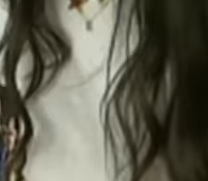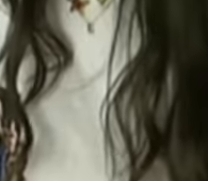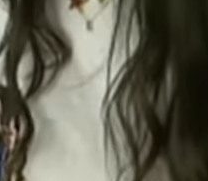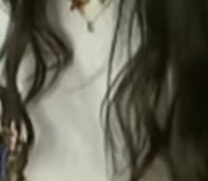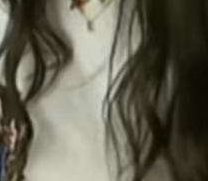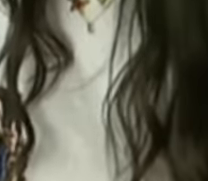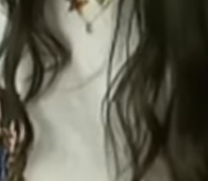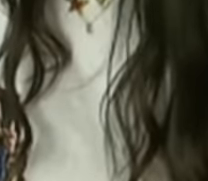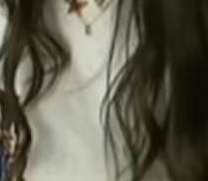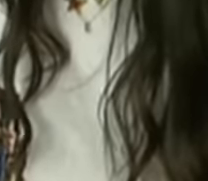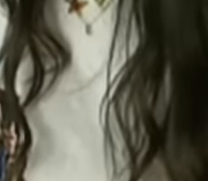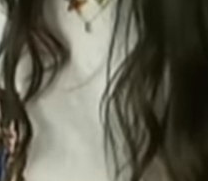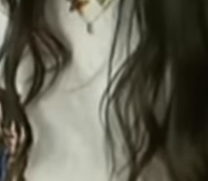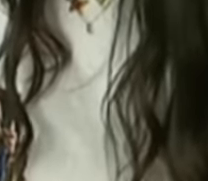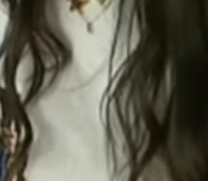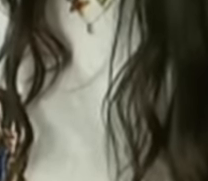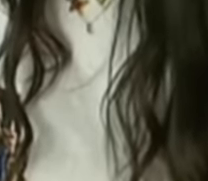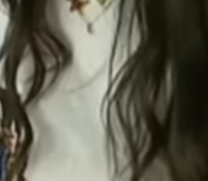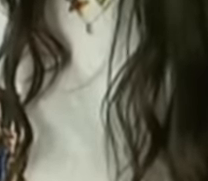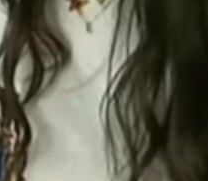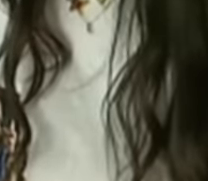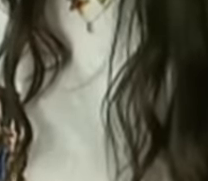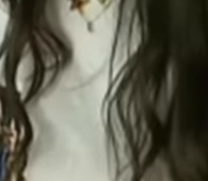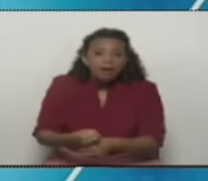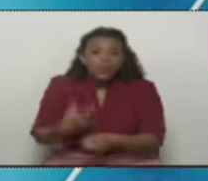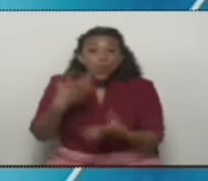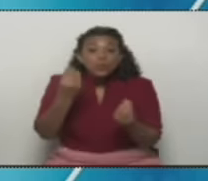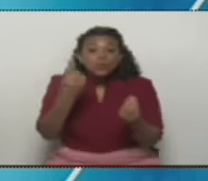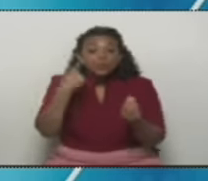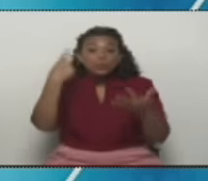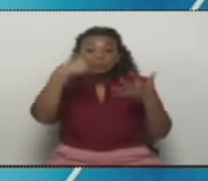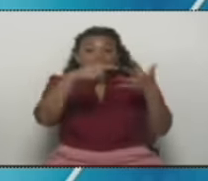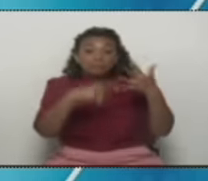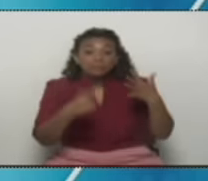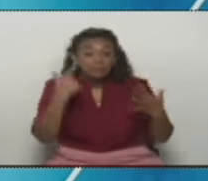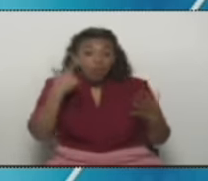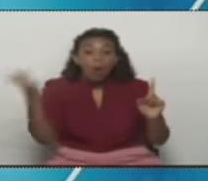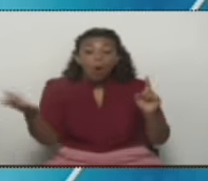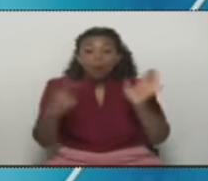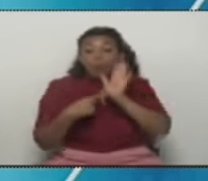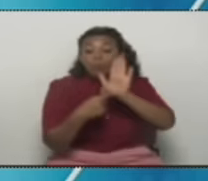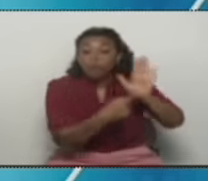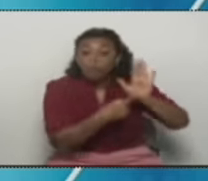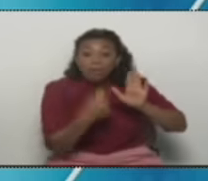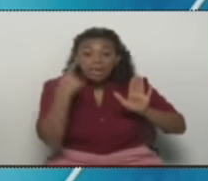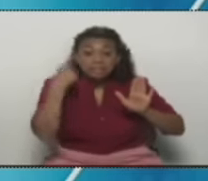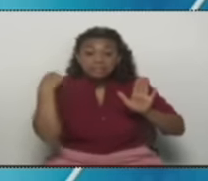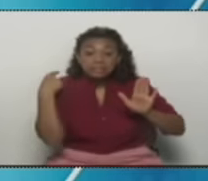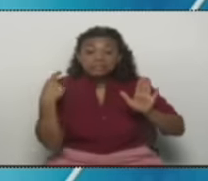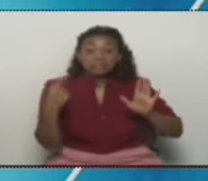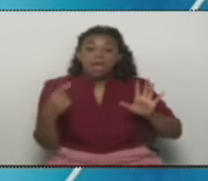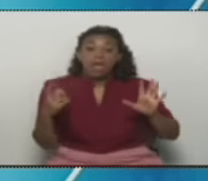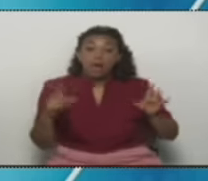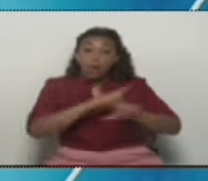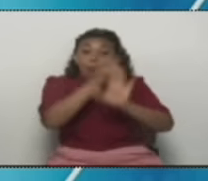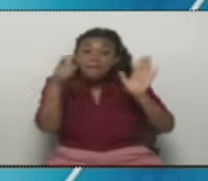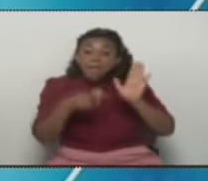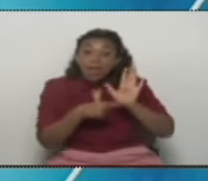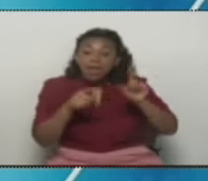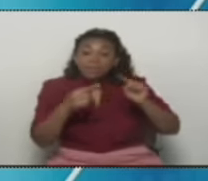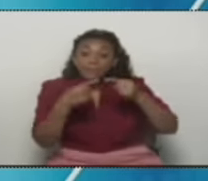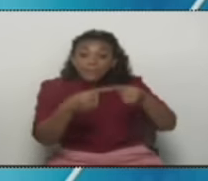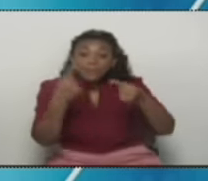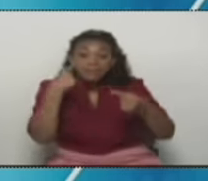está apareciendo en pantalla una cantidad de gráficas que podrían aparecer inclusive pantalla completa para